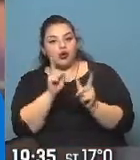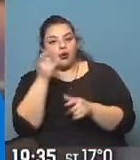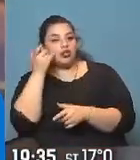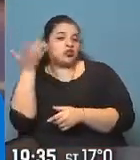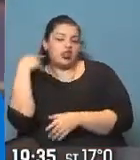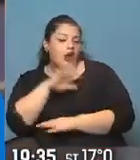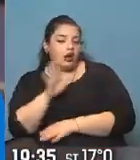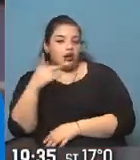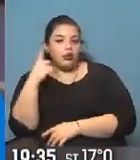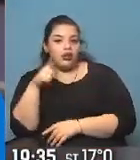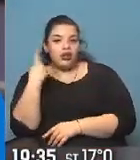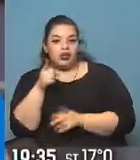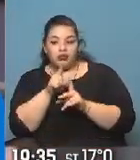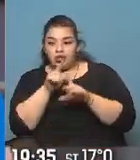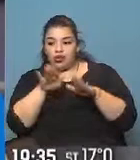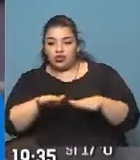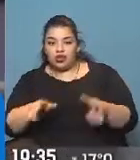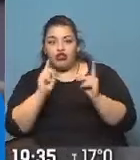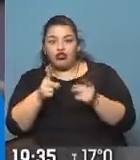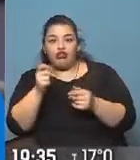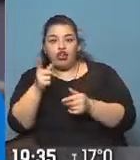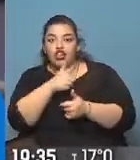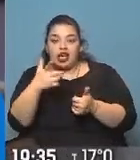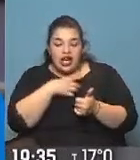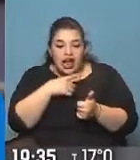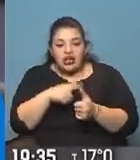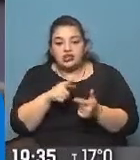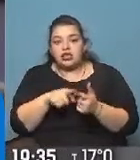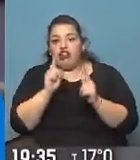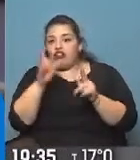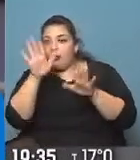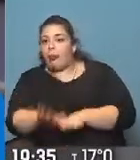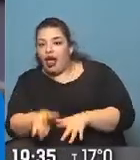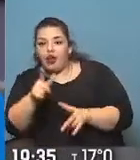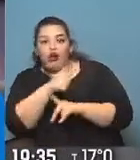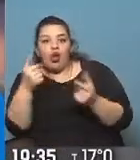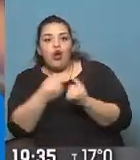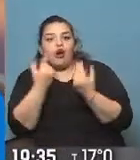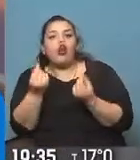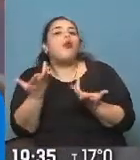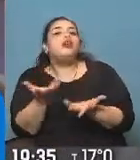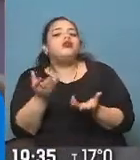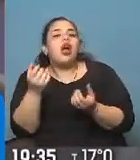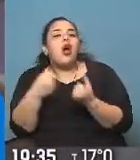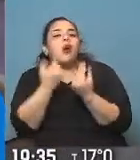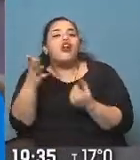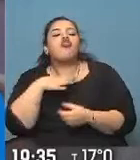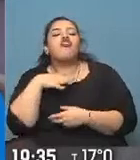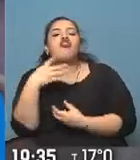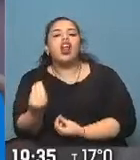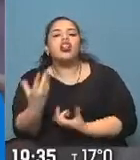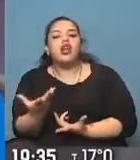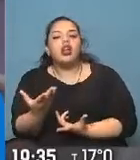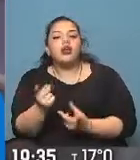pero lo que queda en el medio son los chicos y siguen teniendo varias jornadas sin clases porque siguen los paros y porque no está el acuerdo cómo se llega a un acuerdo qué es lo que falta acceder